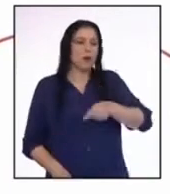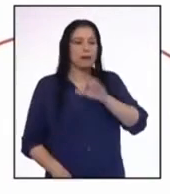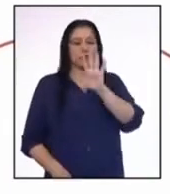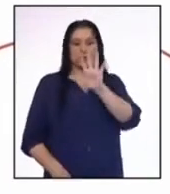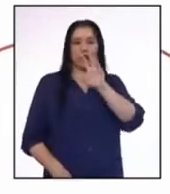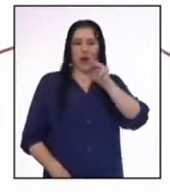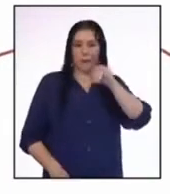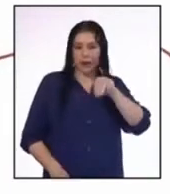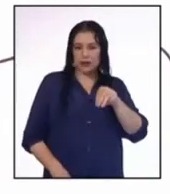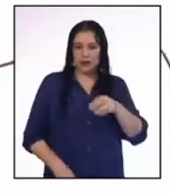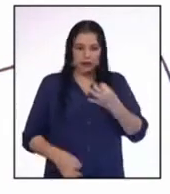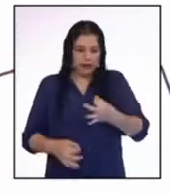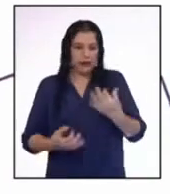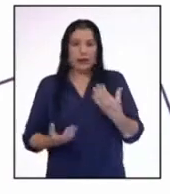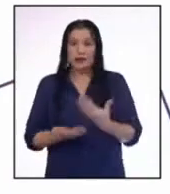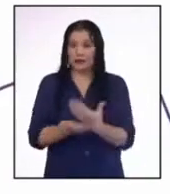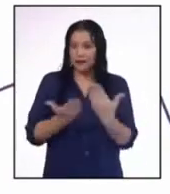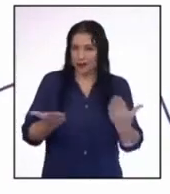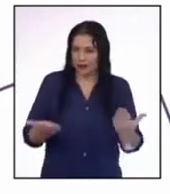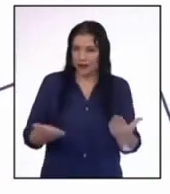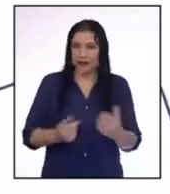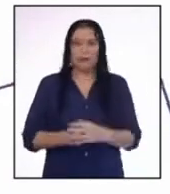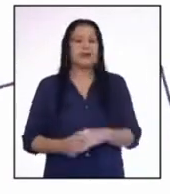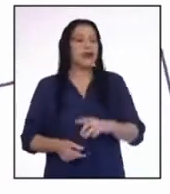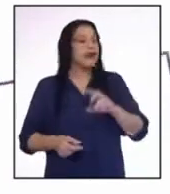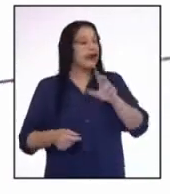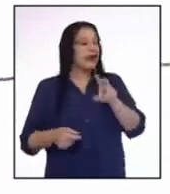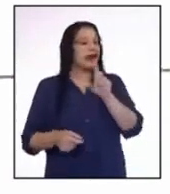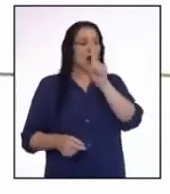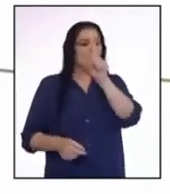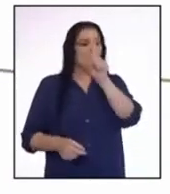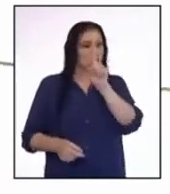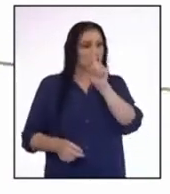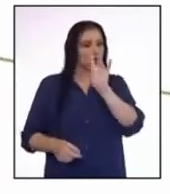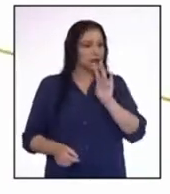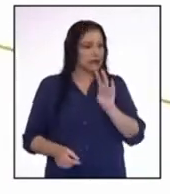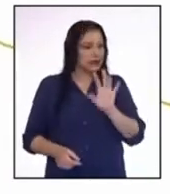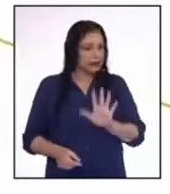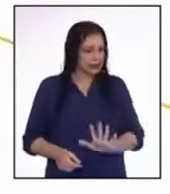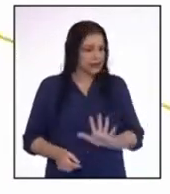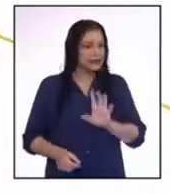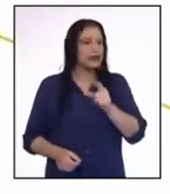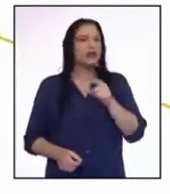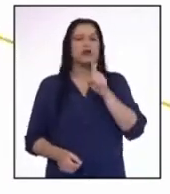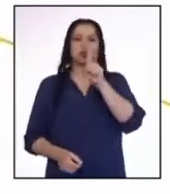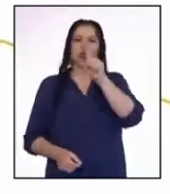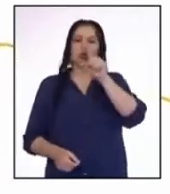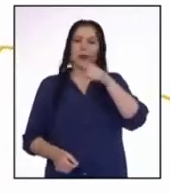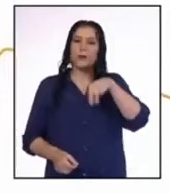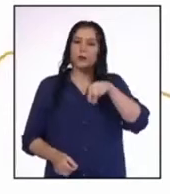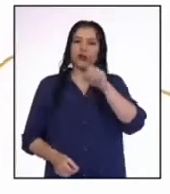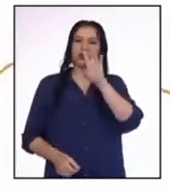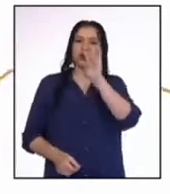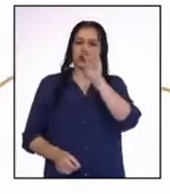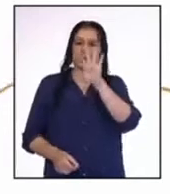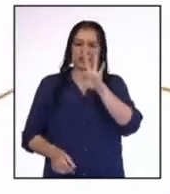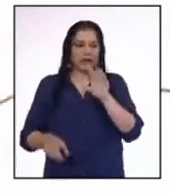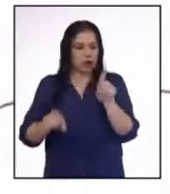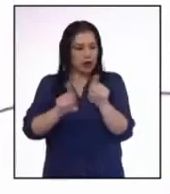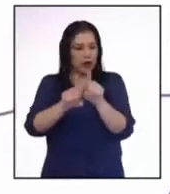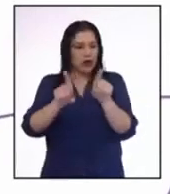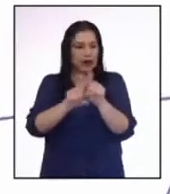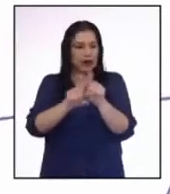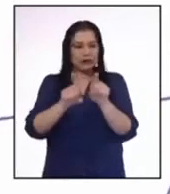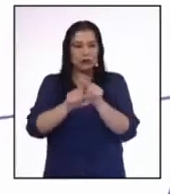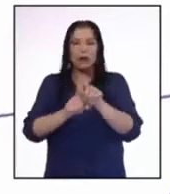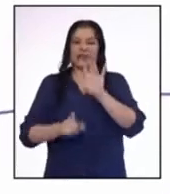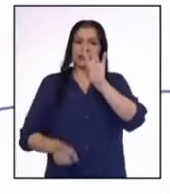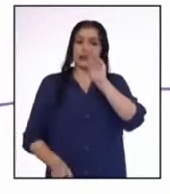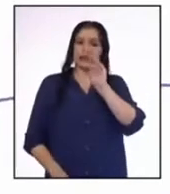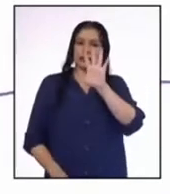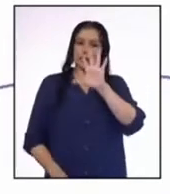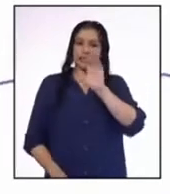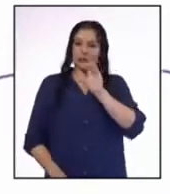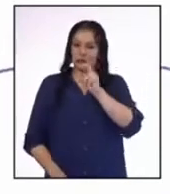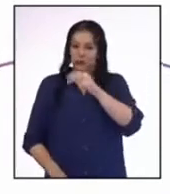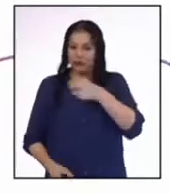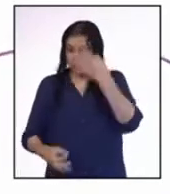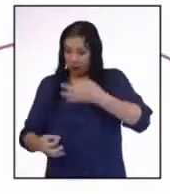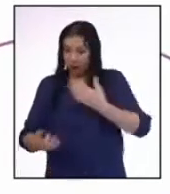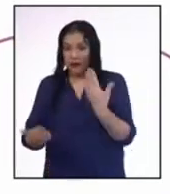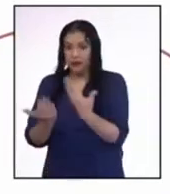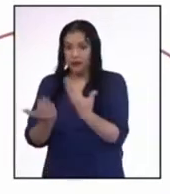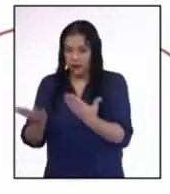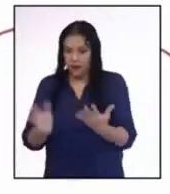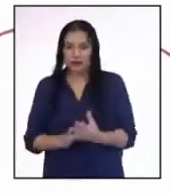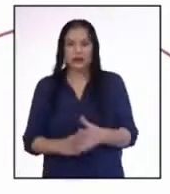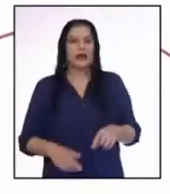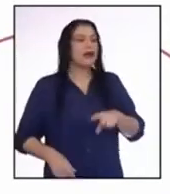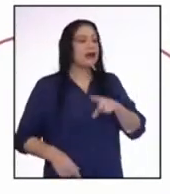0,5 metros de la realidad. En la escala 1 a 75, un centímetro del plano equivale a 75 centímetros de la realidad. En la